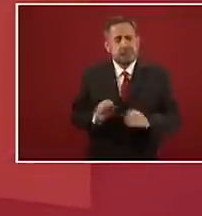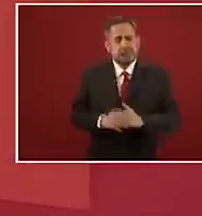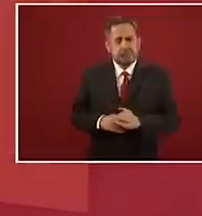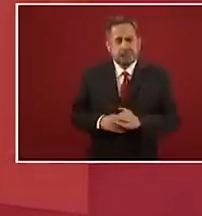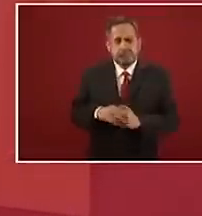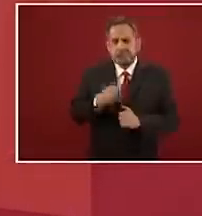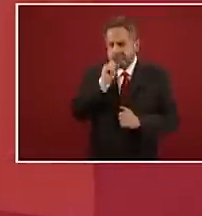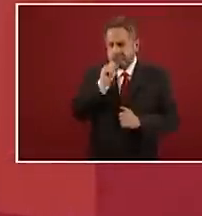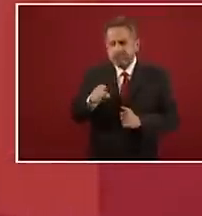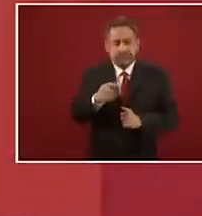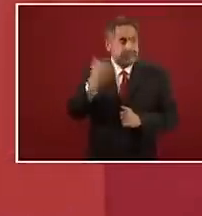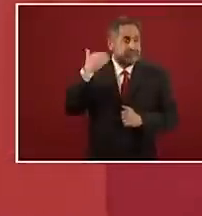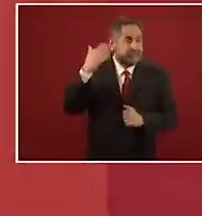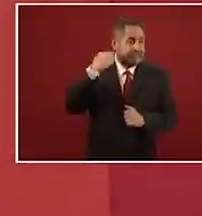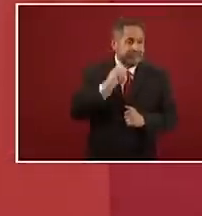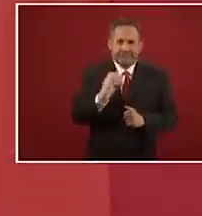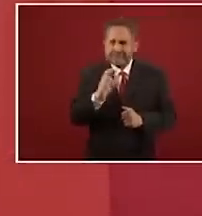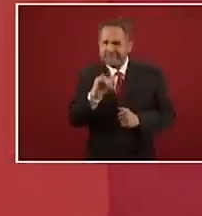Había una gran crisis,